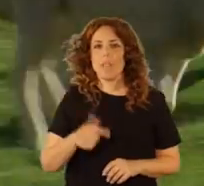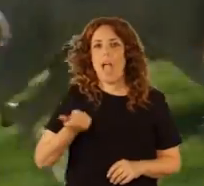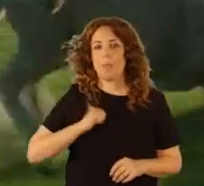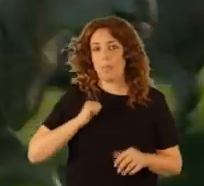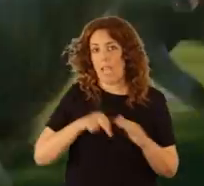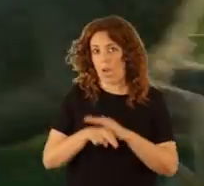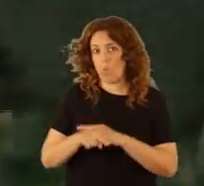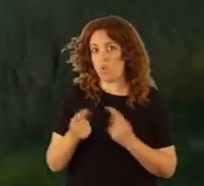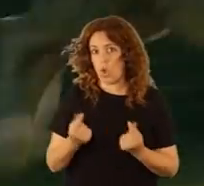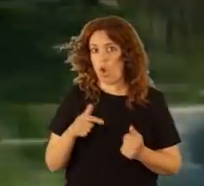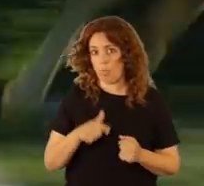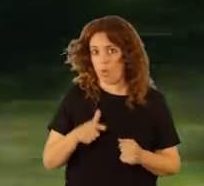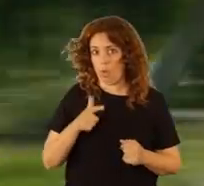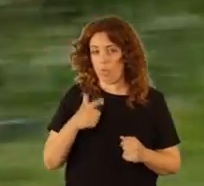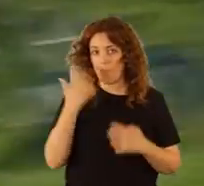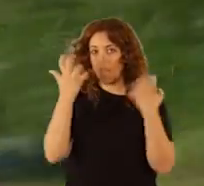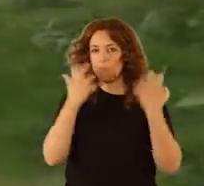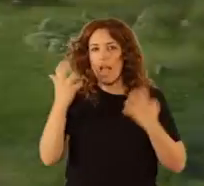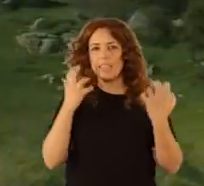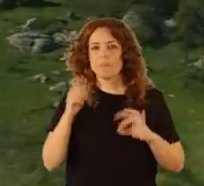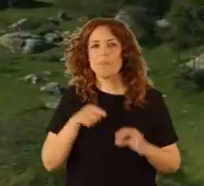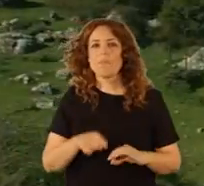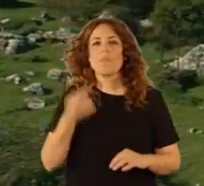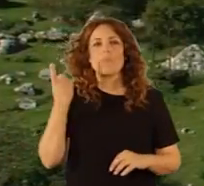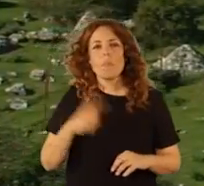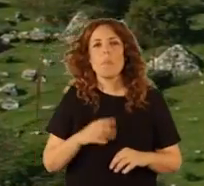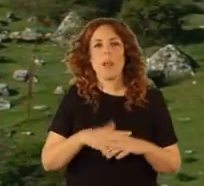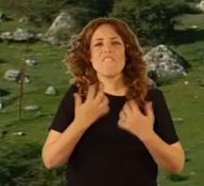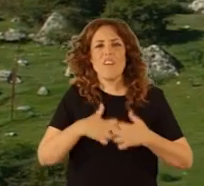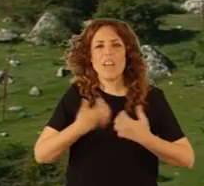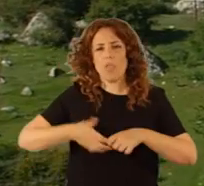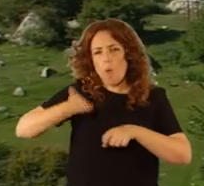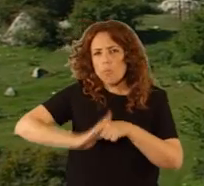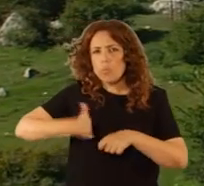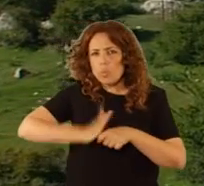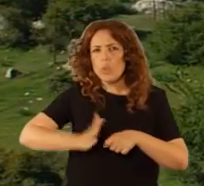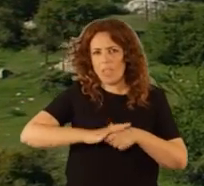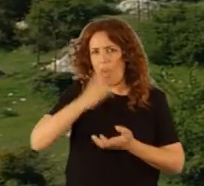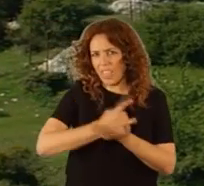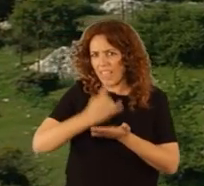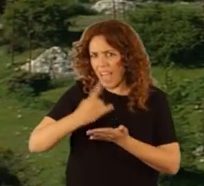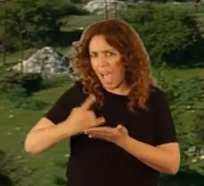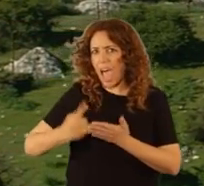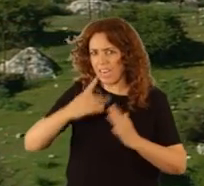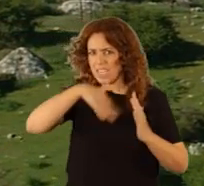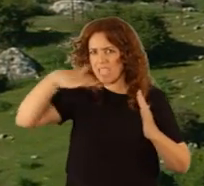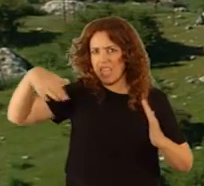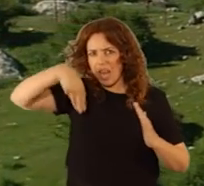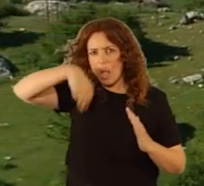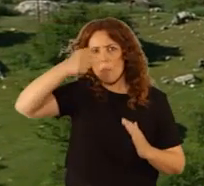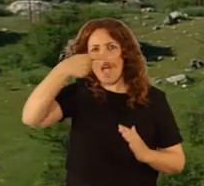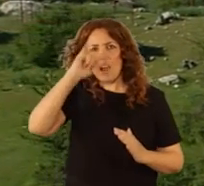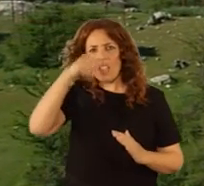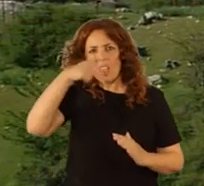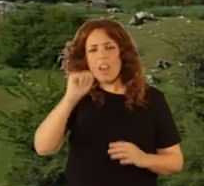aprovechamiento económico de esta ganadería extensiva se reduce prácticamente a la fabricación de embutidos en la industria cárnica de sierra